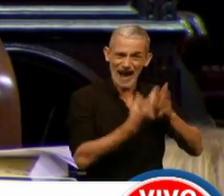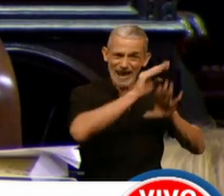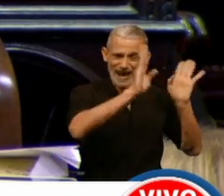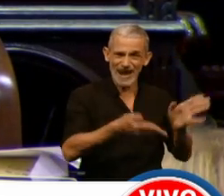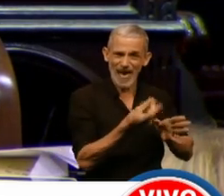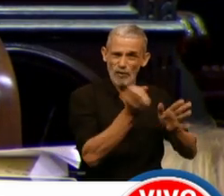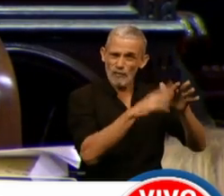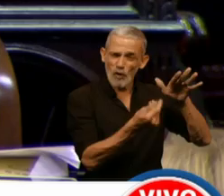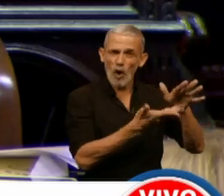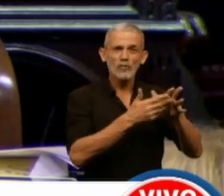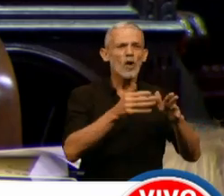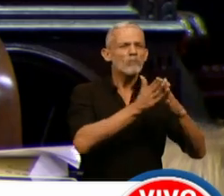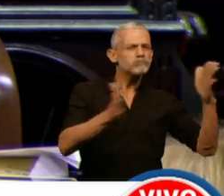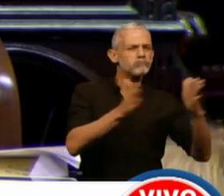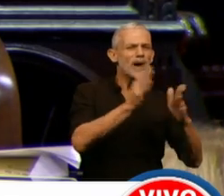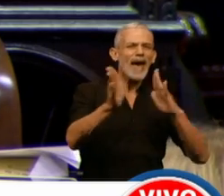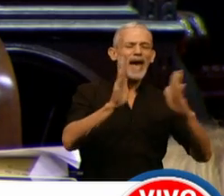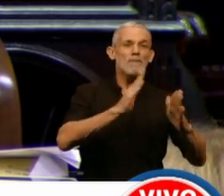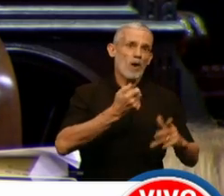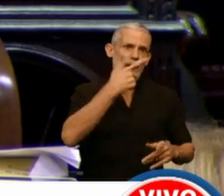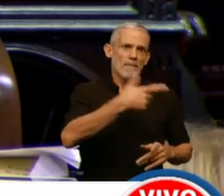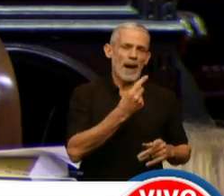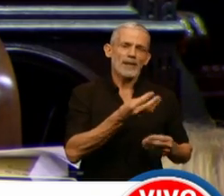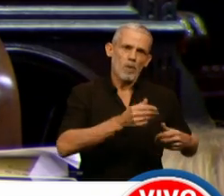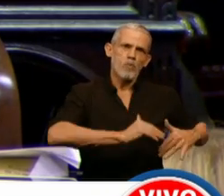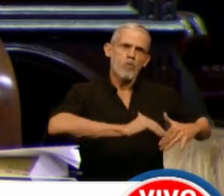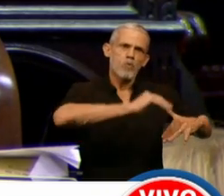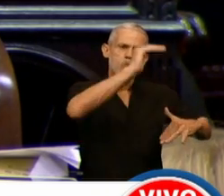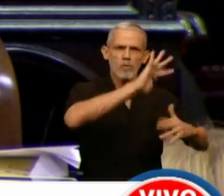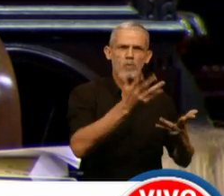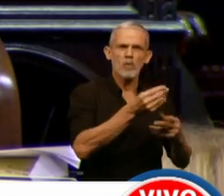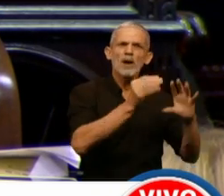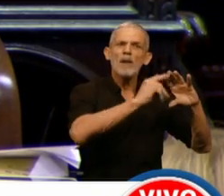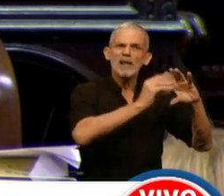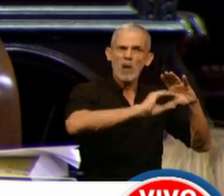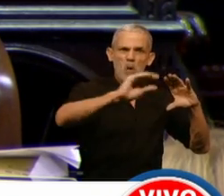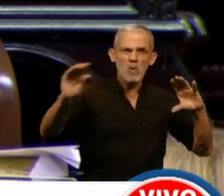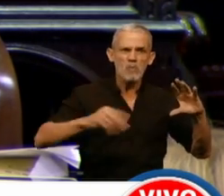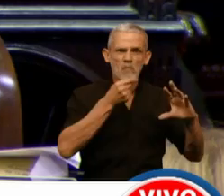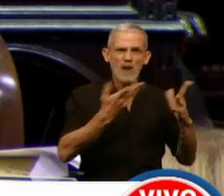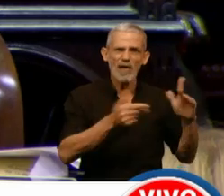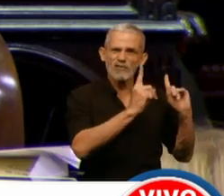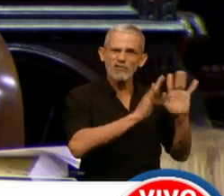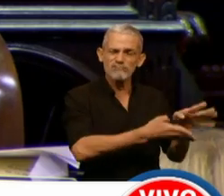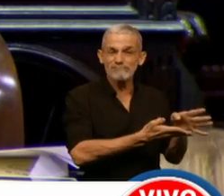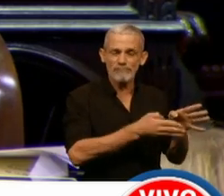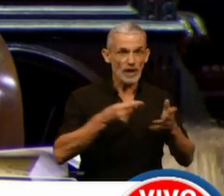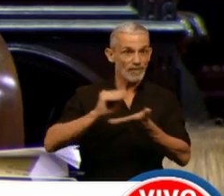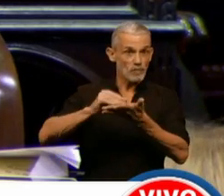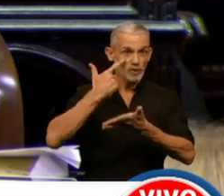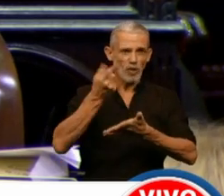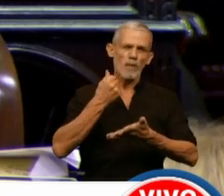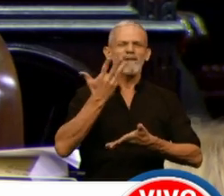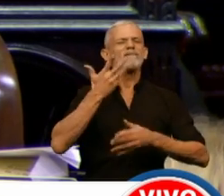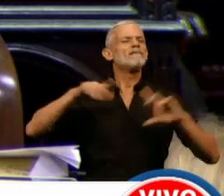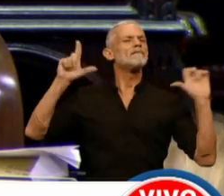y que durante el macrismo tuvo superávit por como lo aumentaron y no se redistribución y se reinvirtió al que